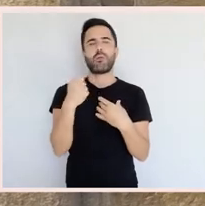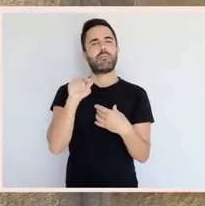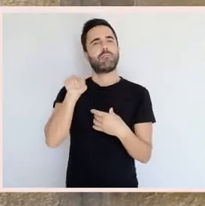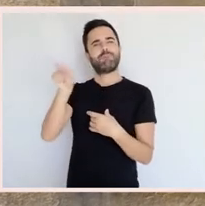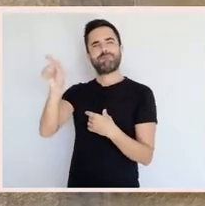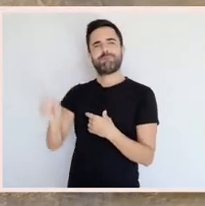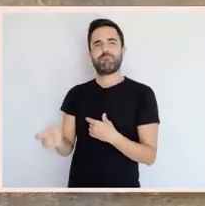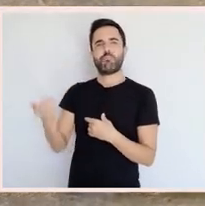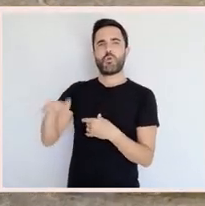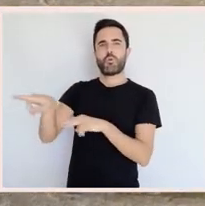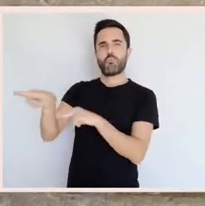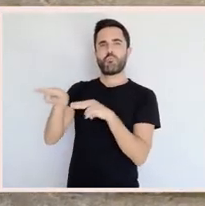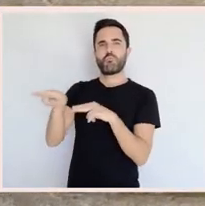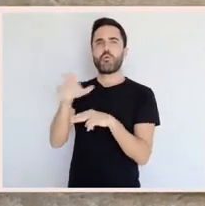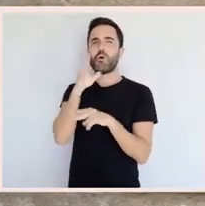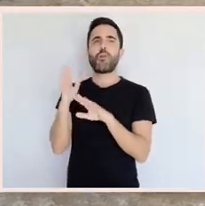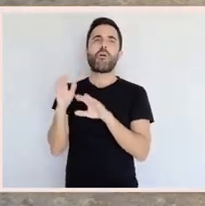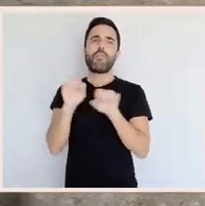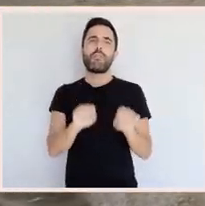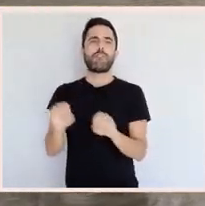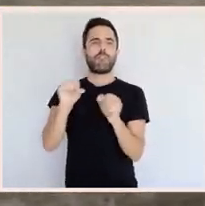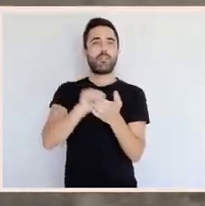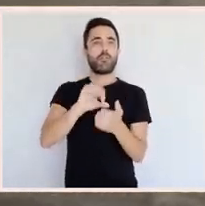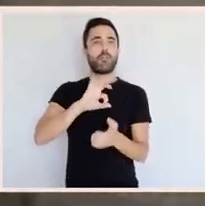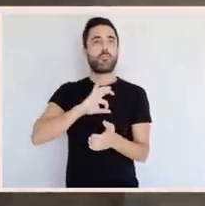conde de Camiña, Pedro Álvarez de Sotomayor.